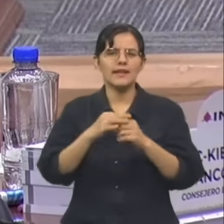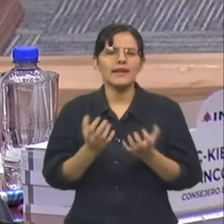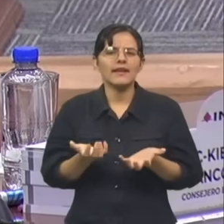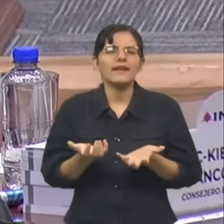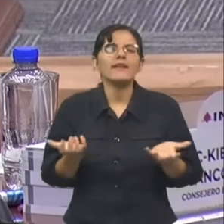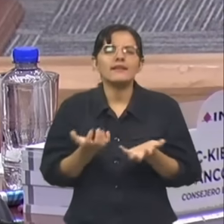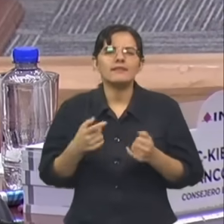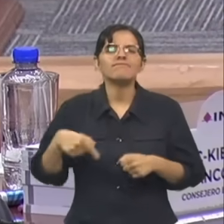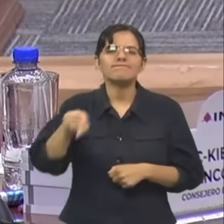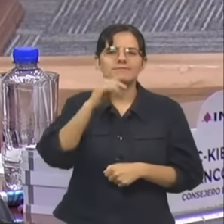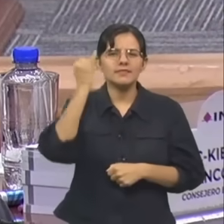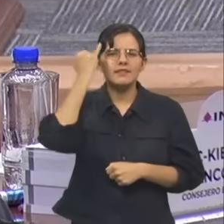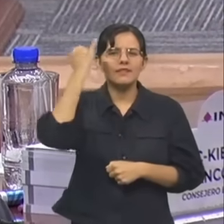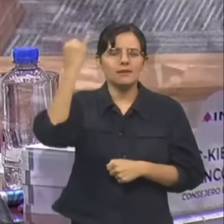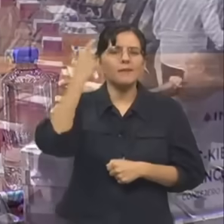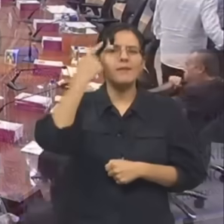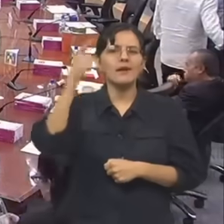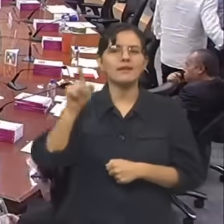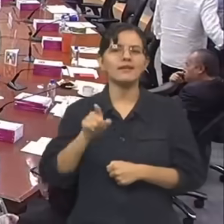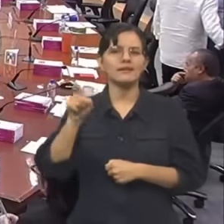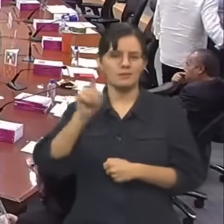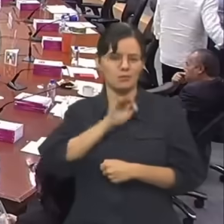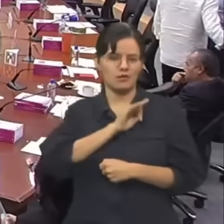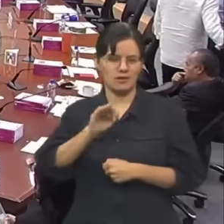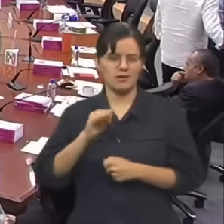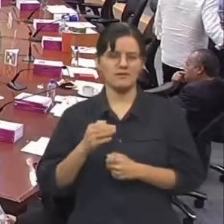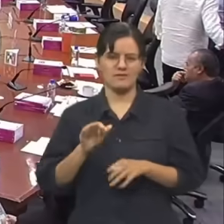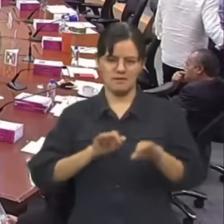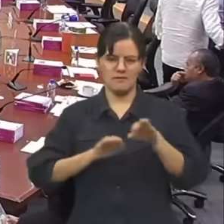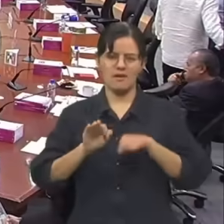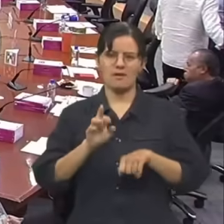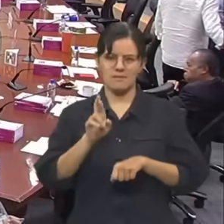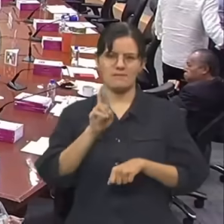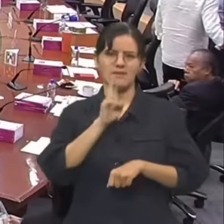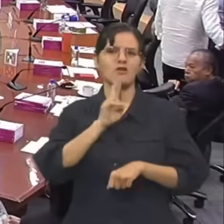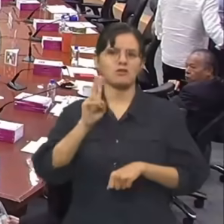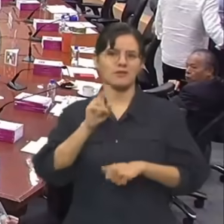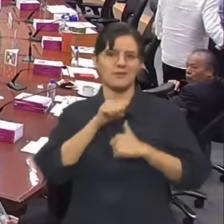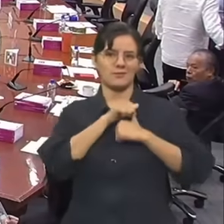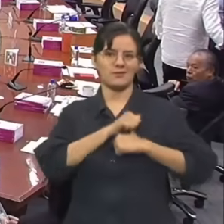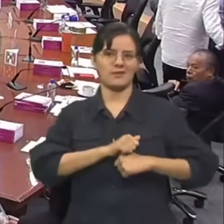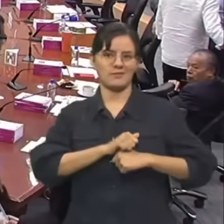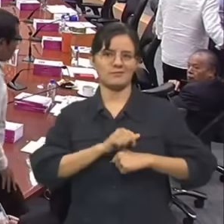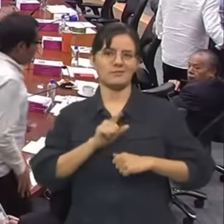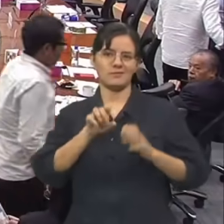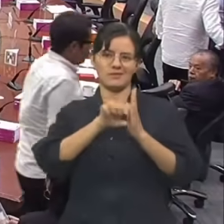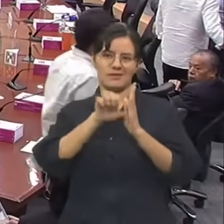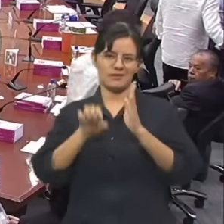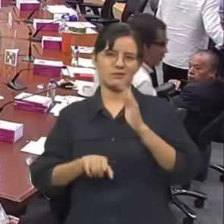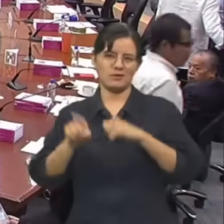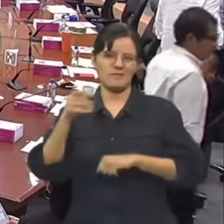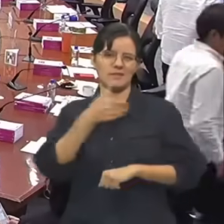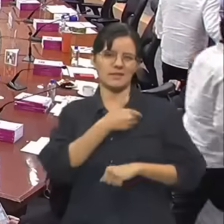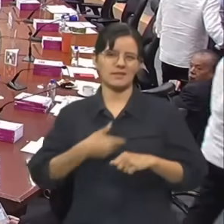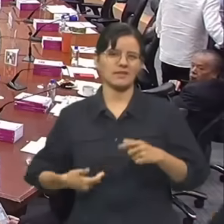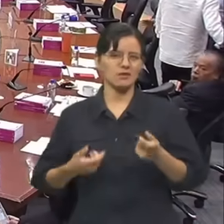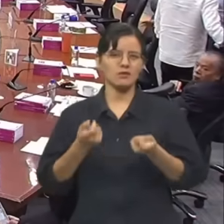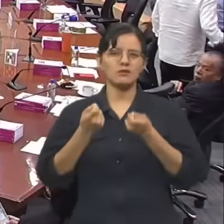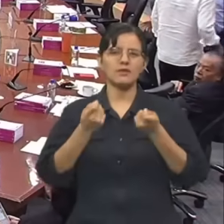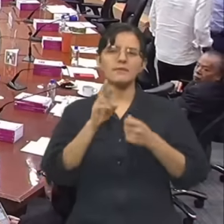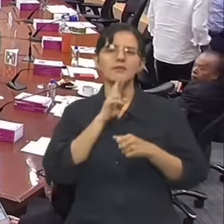eh para para presionar a un mejor desempeño de las figuras públicas Empezando por el presidente de la